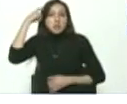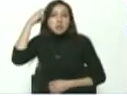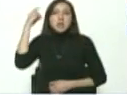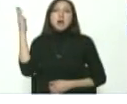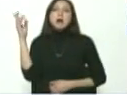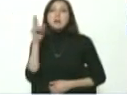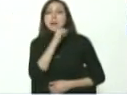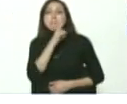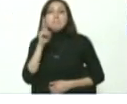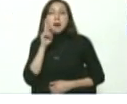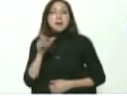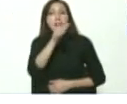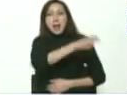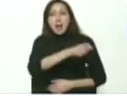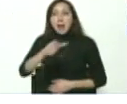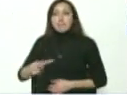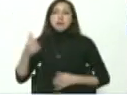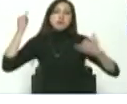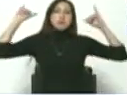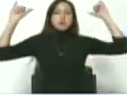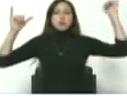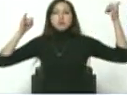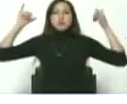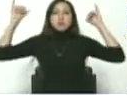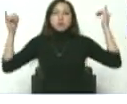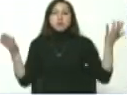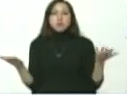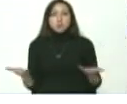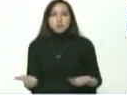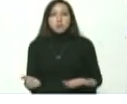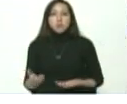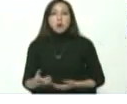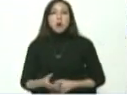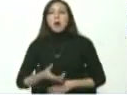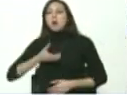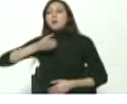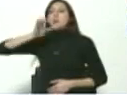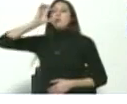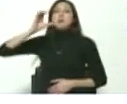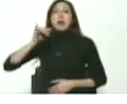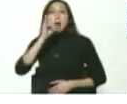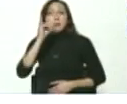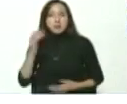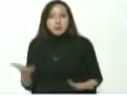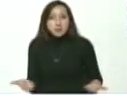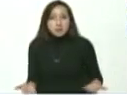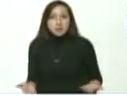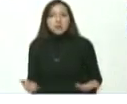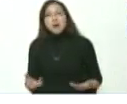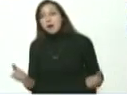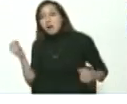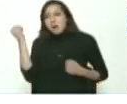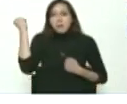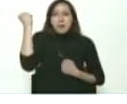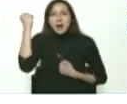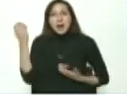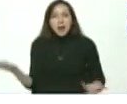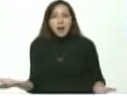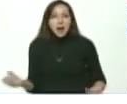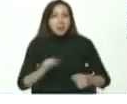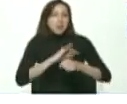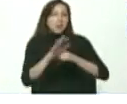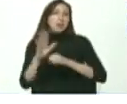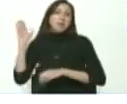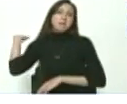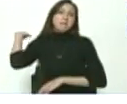gente se emociona más allá de la cuenta. Después que va por el primer traguito, pasa al segundo y vamos a bailar y nada, olvídate, el coronavirus